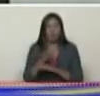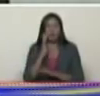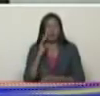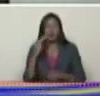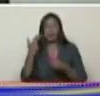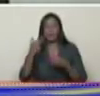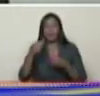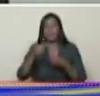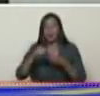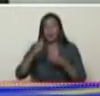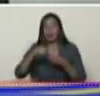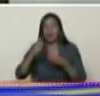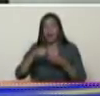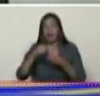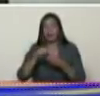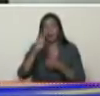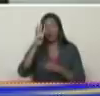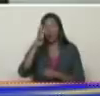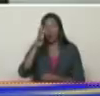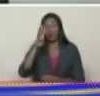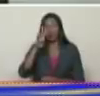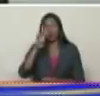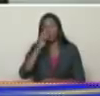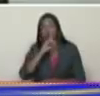Maracaibo, van a ir